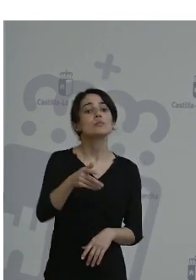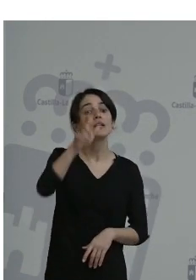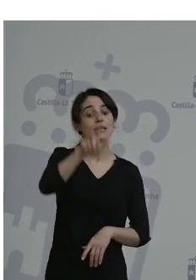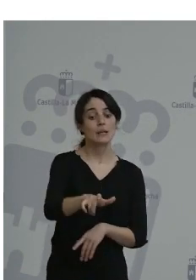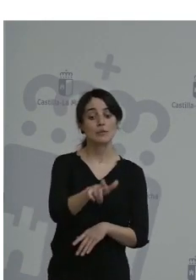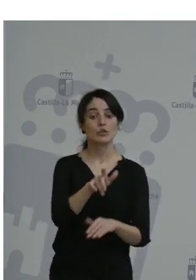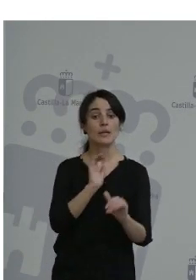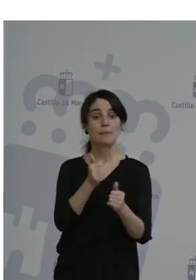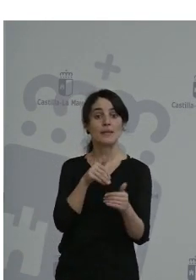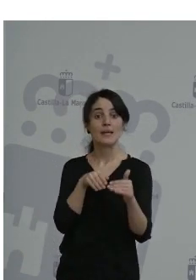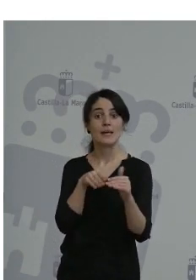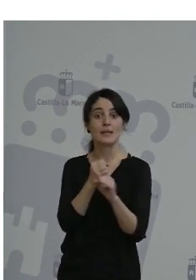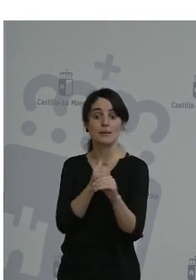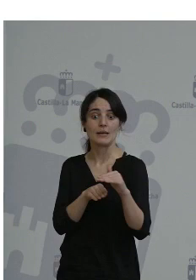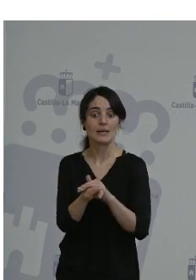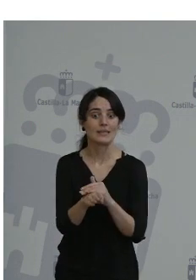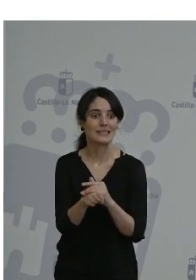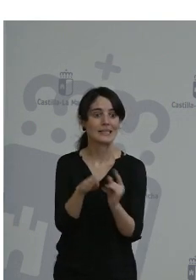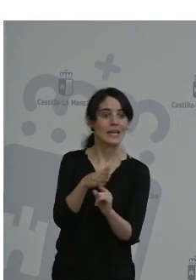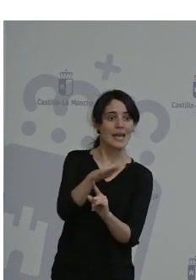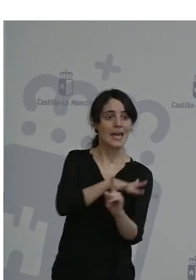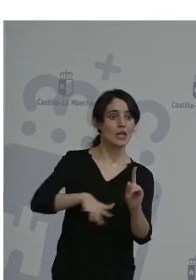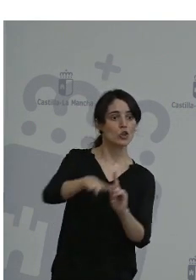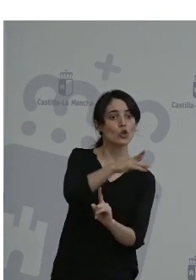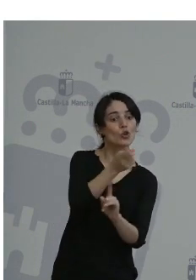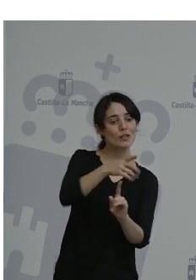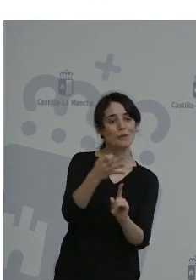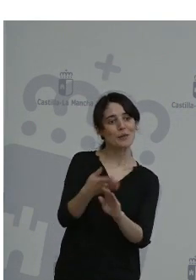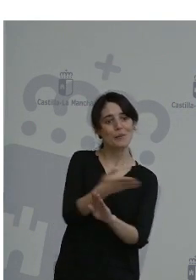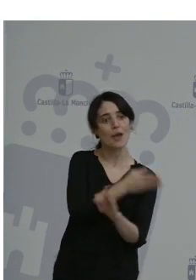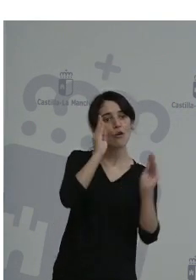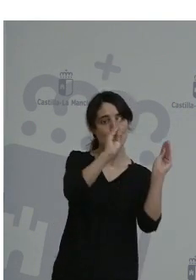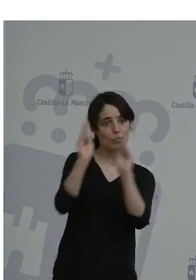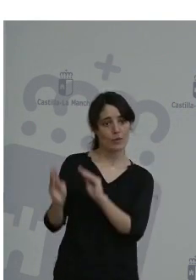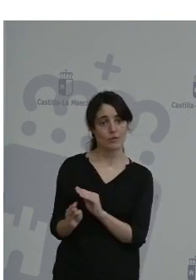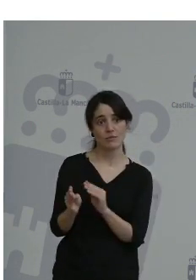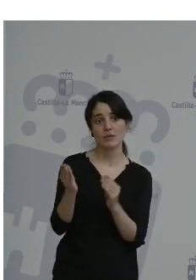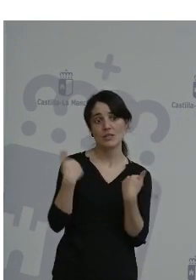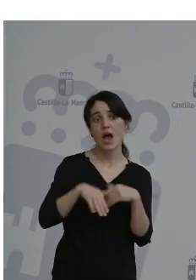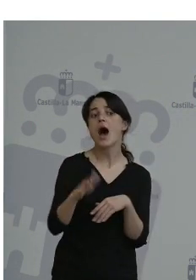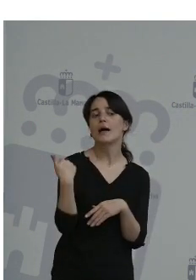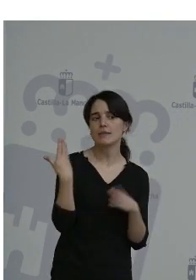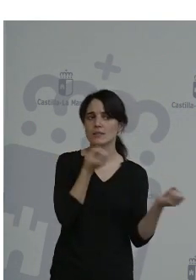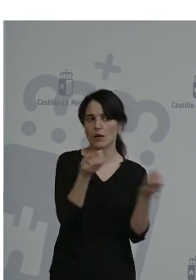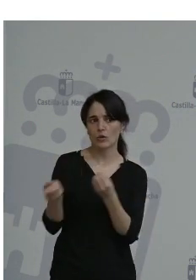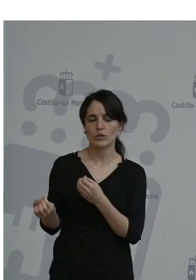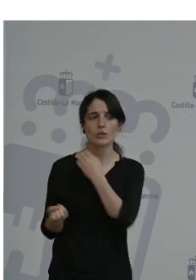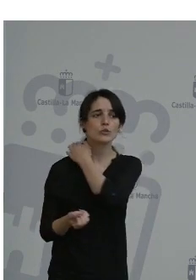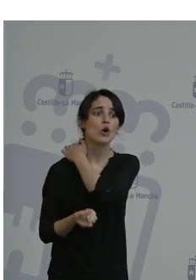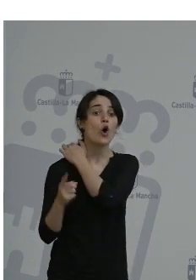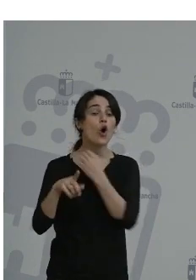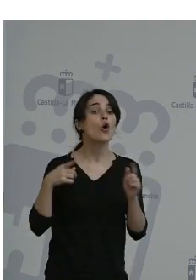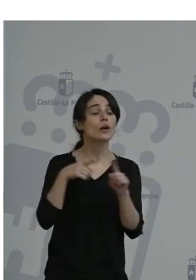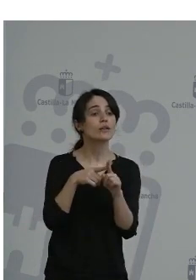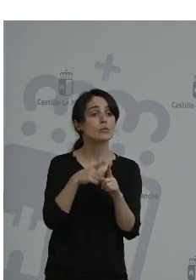integrar esté también formado como ya han comentado anteriormente para que puedan ayudarle a